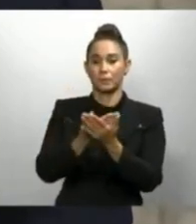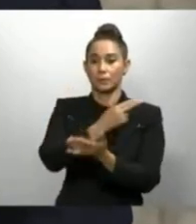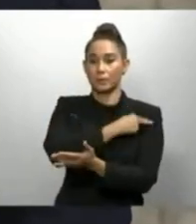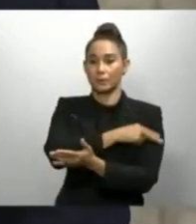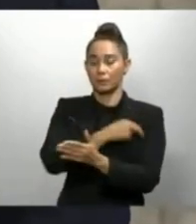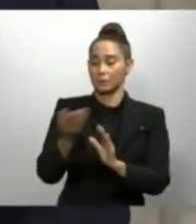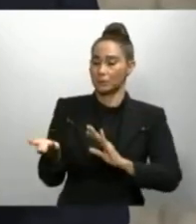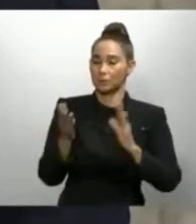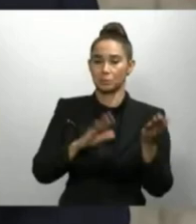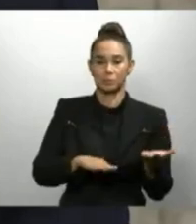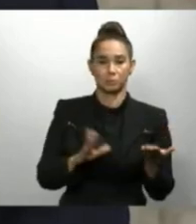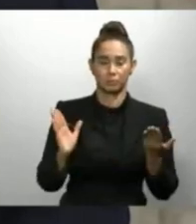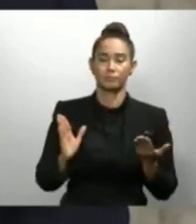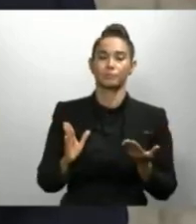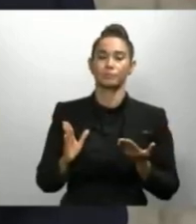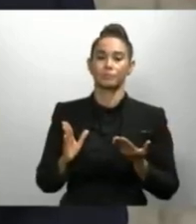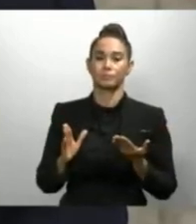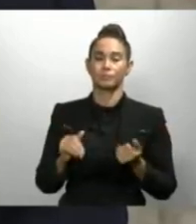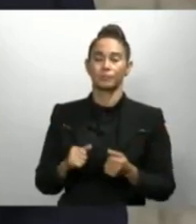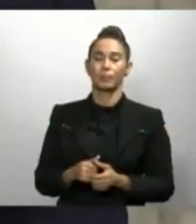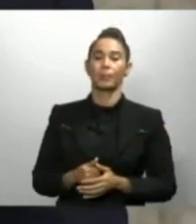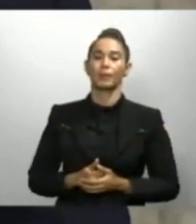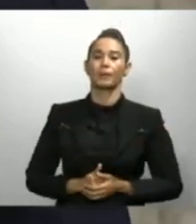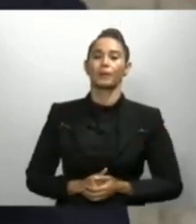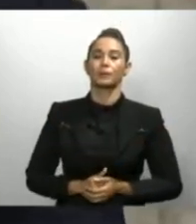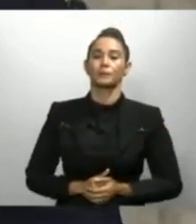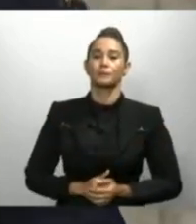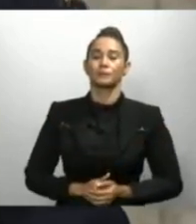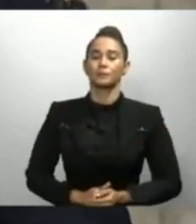aparecieron las intoxicaciones, pero disminuyó la letalidad.